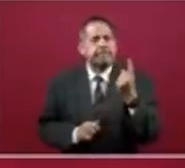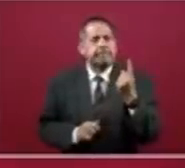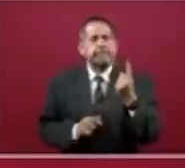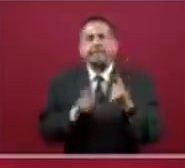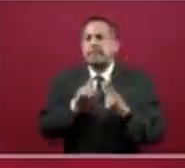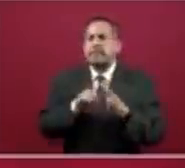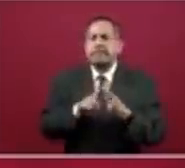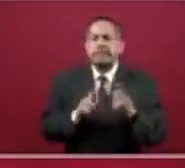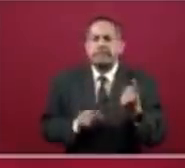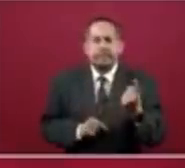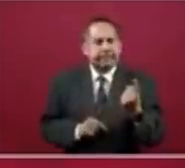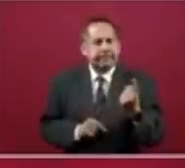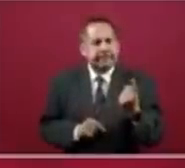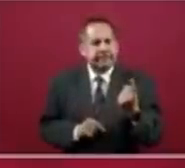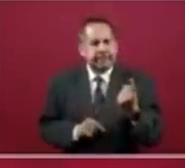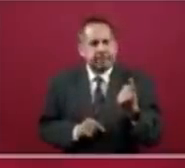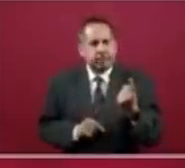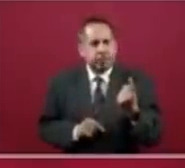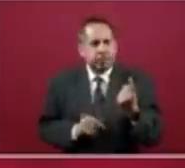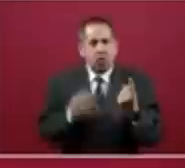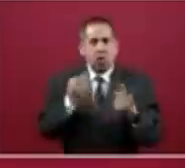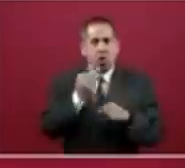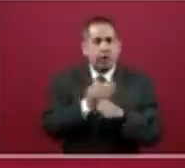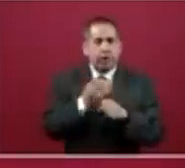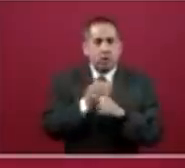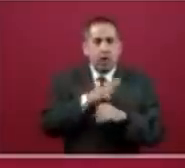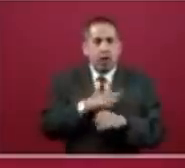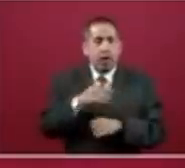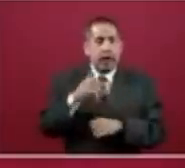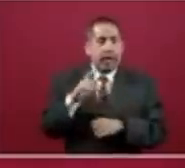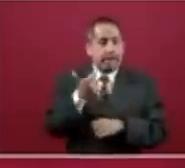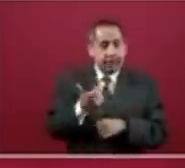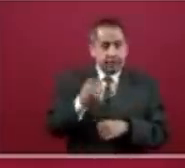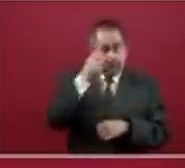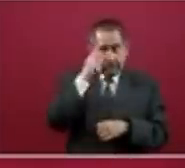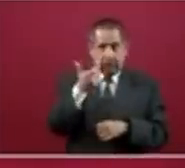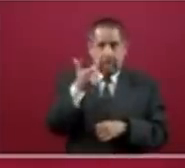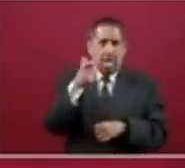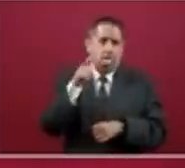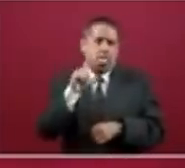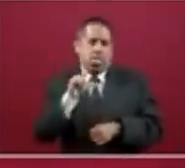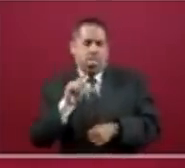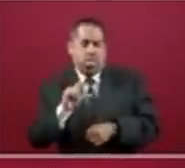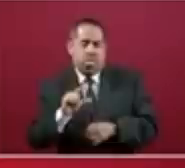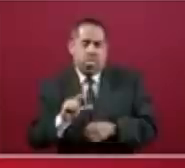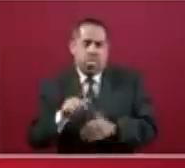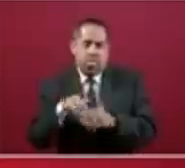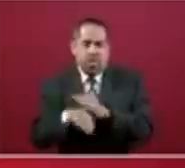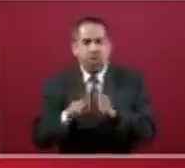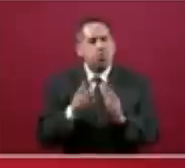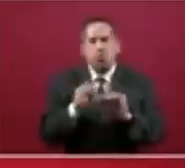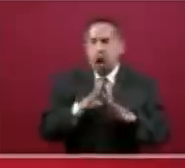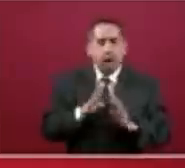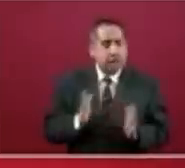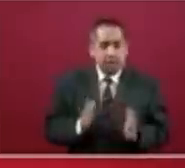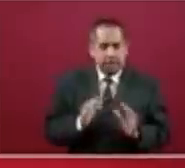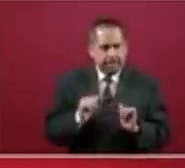hemos tenido depreciación de nuestra moneda.